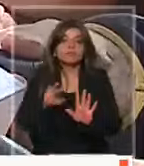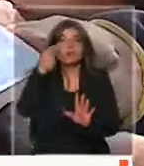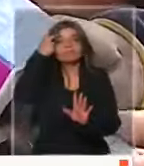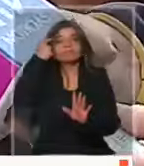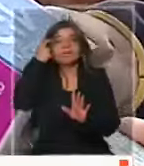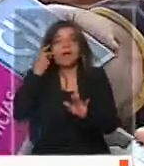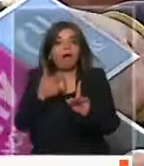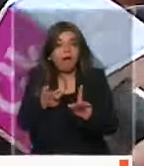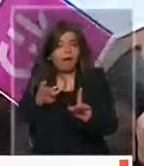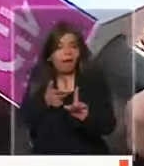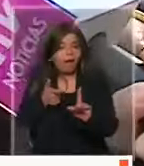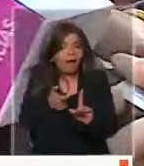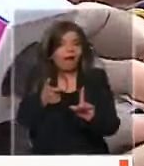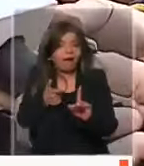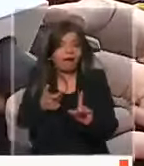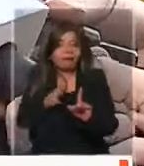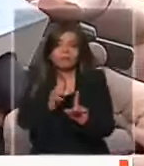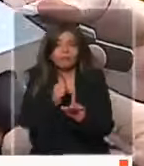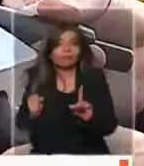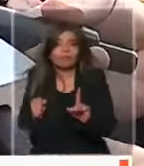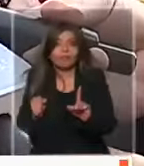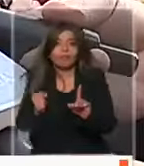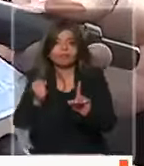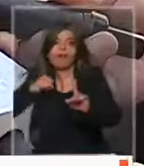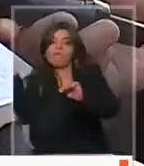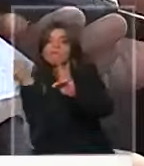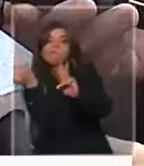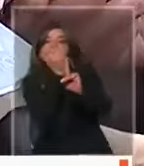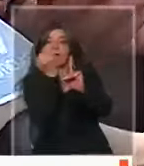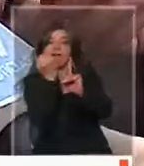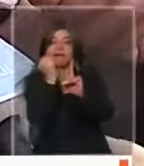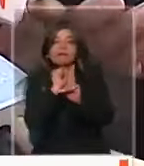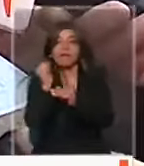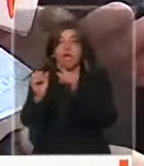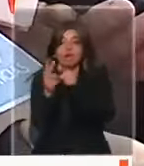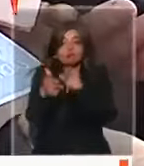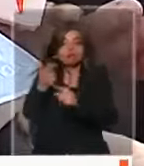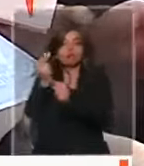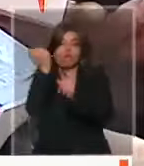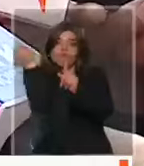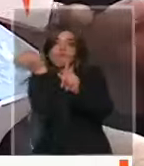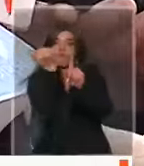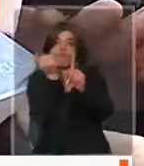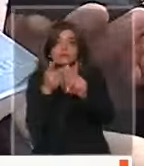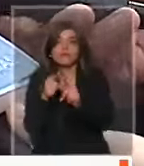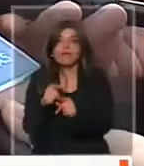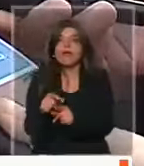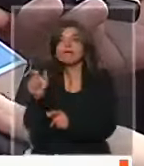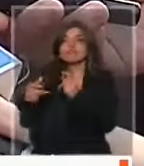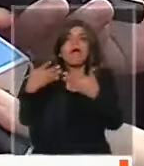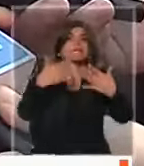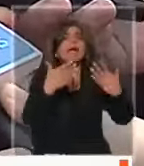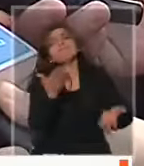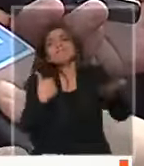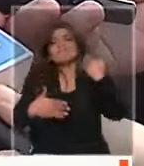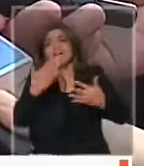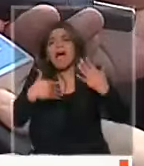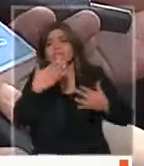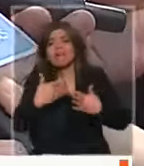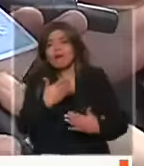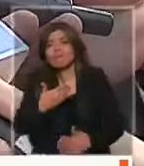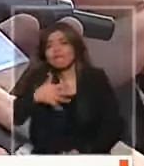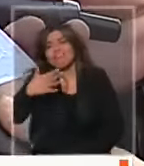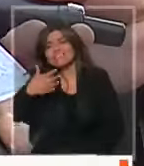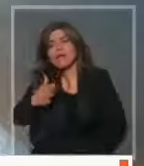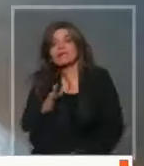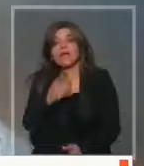trabó, desconozco. Ahí me pegó con la cacha del revólver y ahí una persona abajo gritaba, ya estamos listos, vamos, y